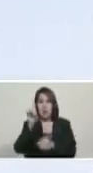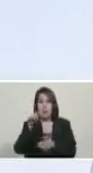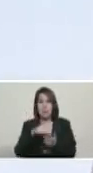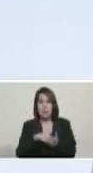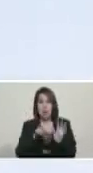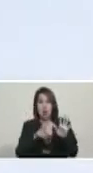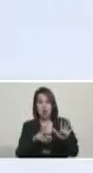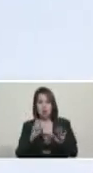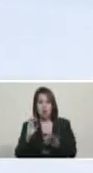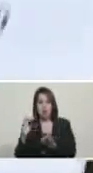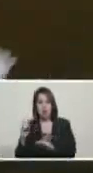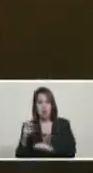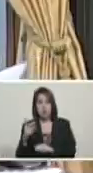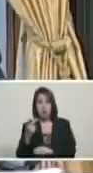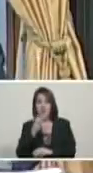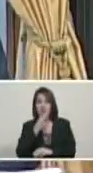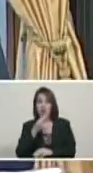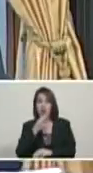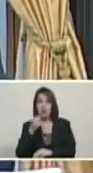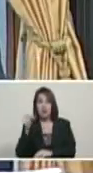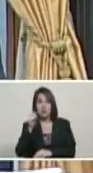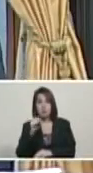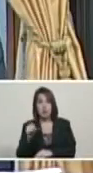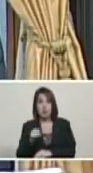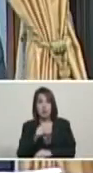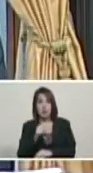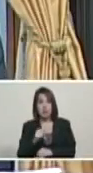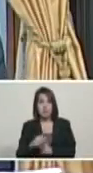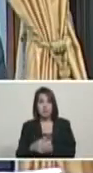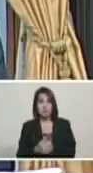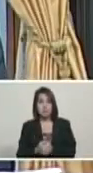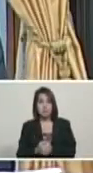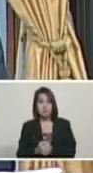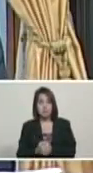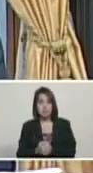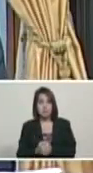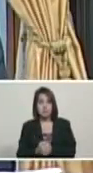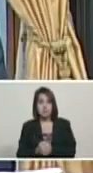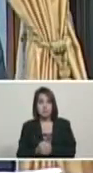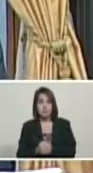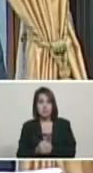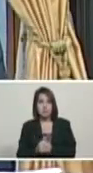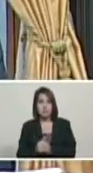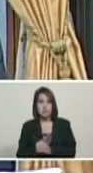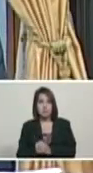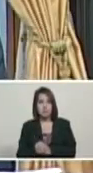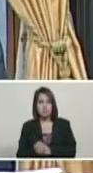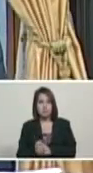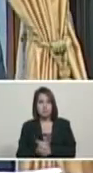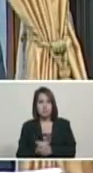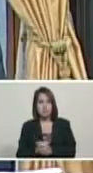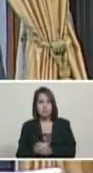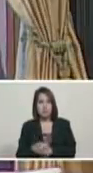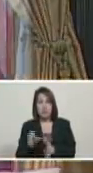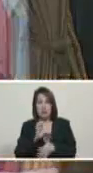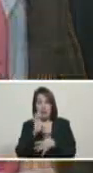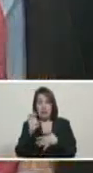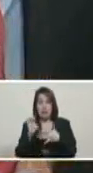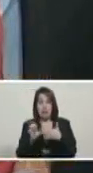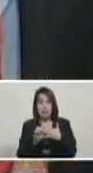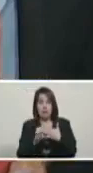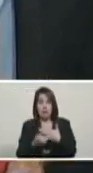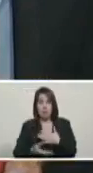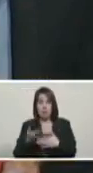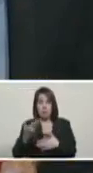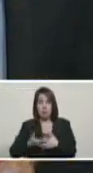1.800 bolívares soberanos. Son elementos que forman parte en Chamba Juvenil,